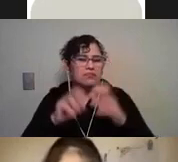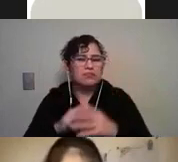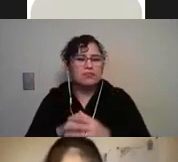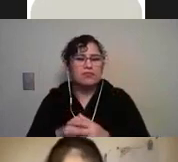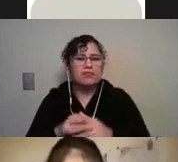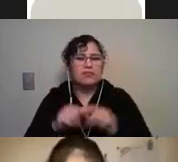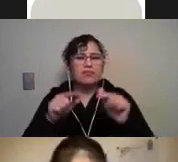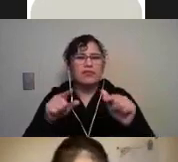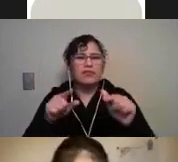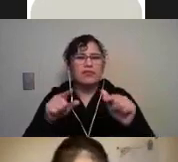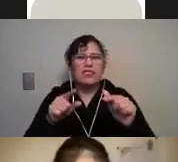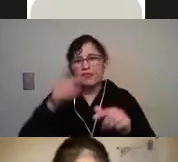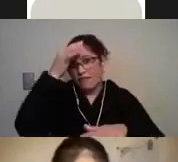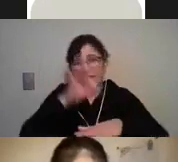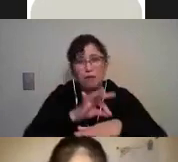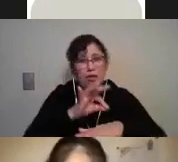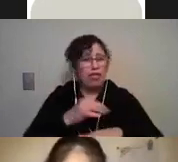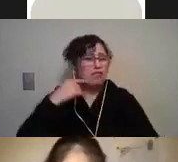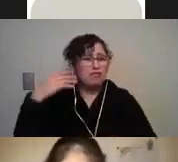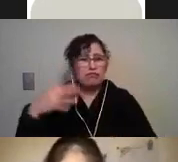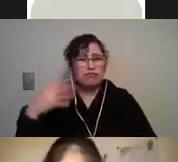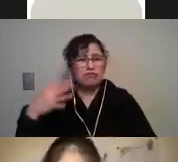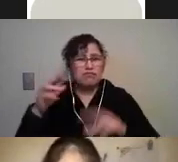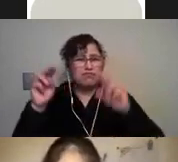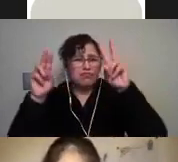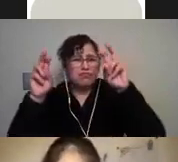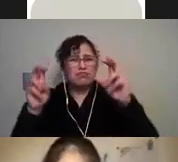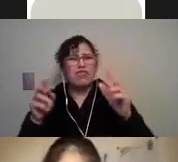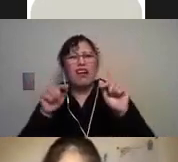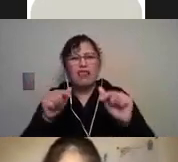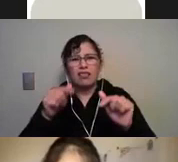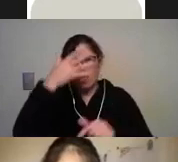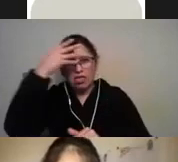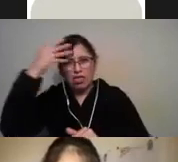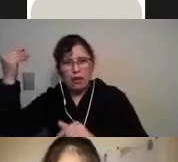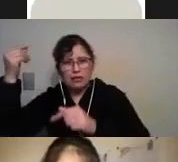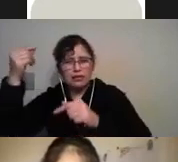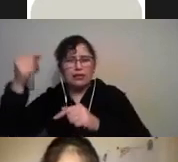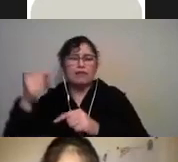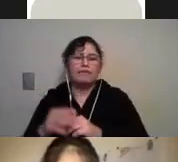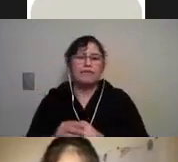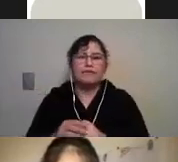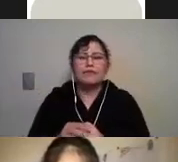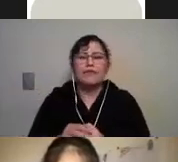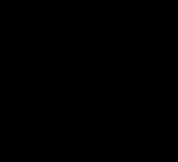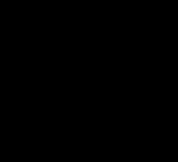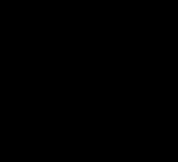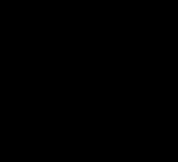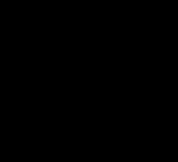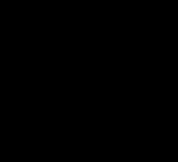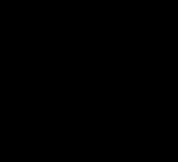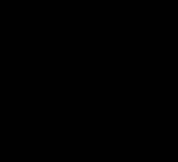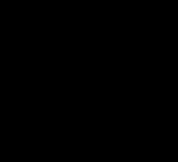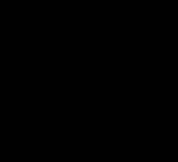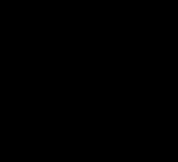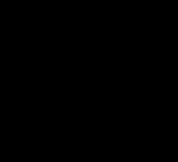de enfermedades tan significativas que está representada por las demencias, ¿cierto? Pero previo a eso,